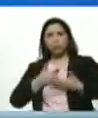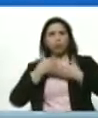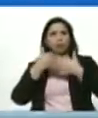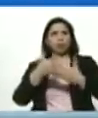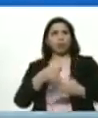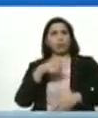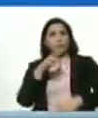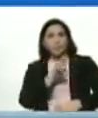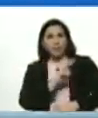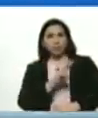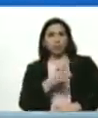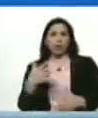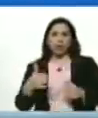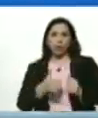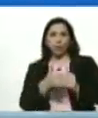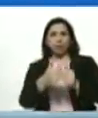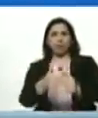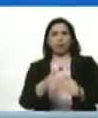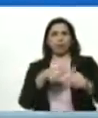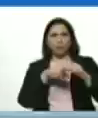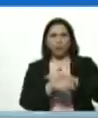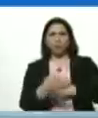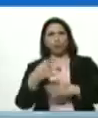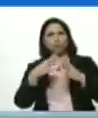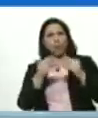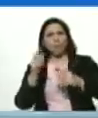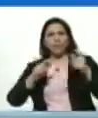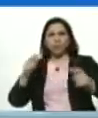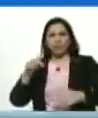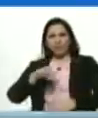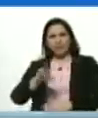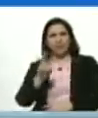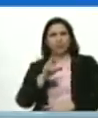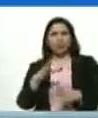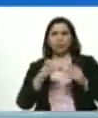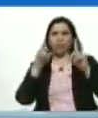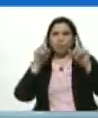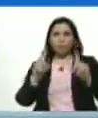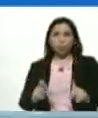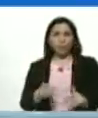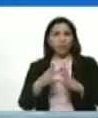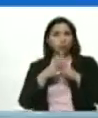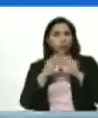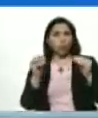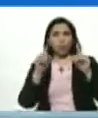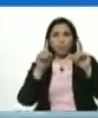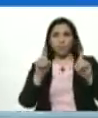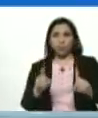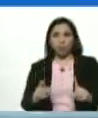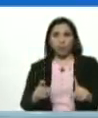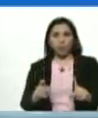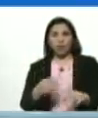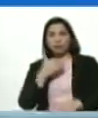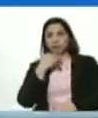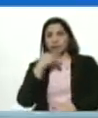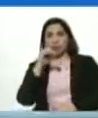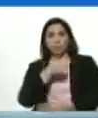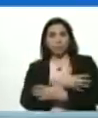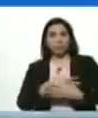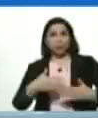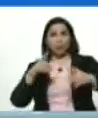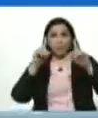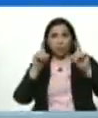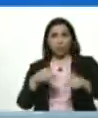apoyamos nos acompañamos a quienes ahora todas las pruebas todas todas llevamos cerca de un millón de pruebas